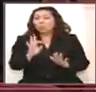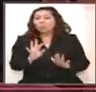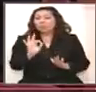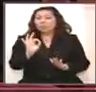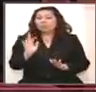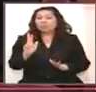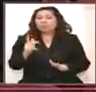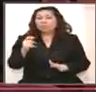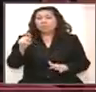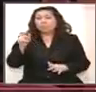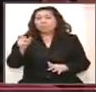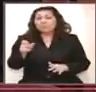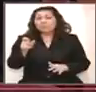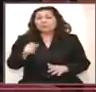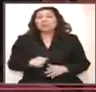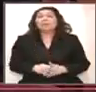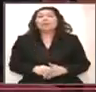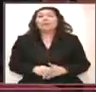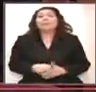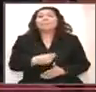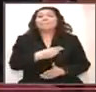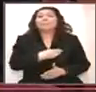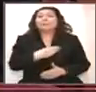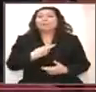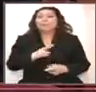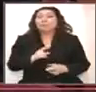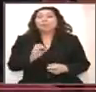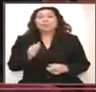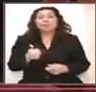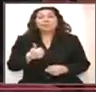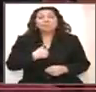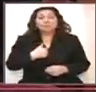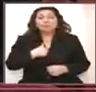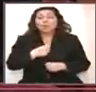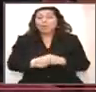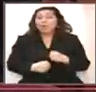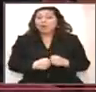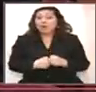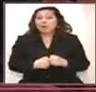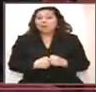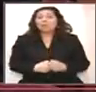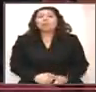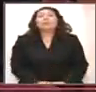9.5 por 100.000 habitantes, mientras que el Ministerio Público ese mismo año dijo